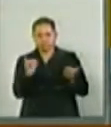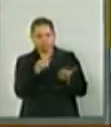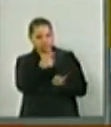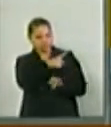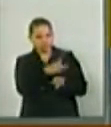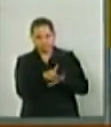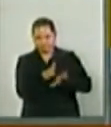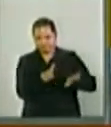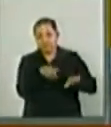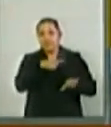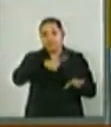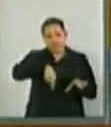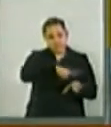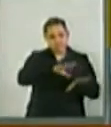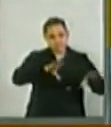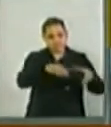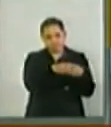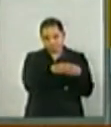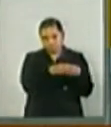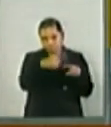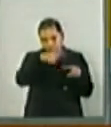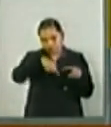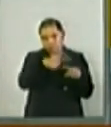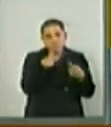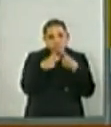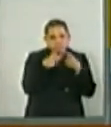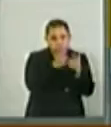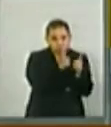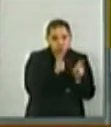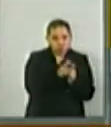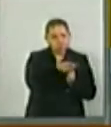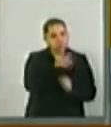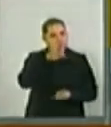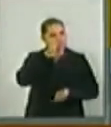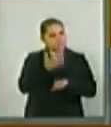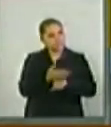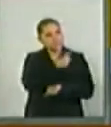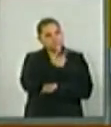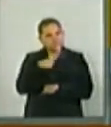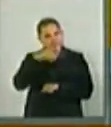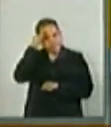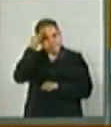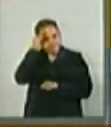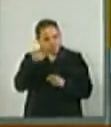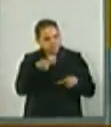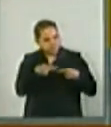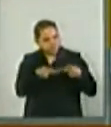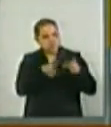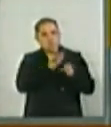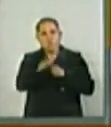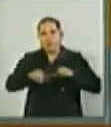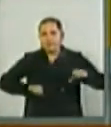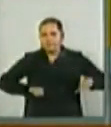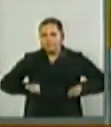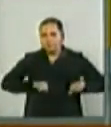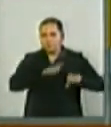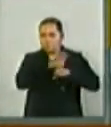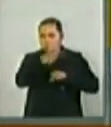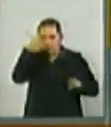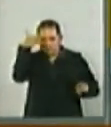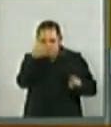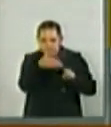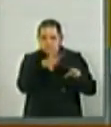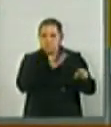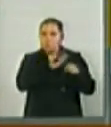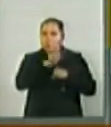la responsabilidad de ejecutar las funciones estratégicas de las empresas productivas del Estado, como la